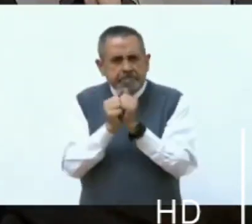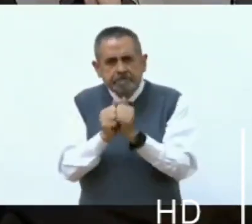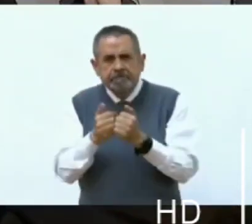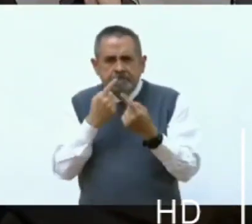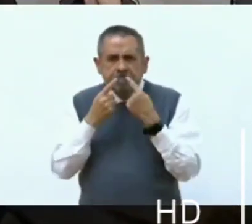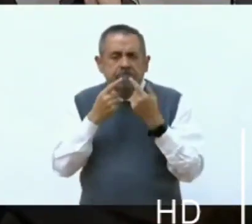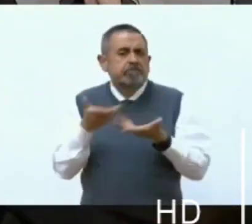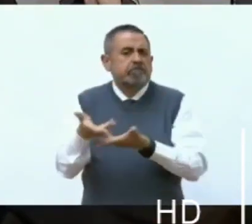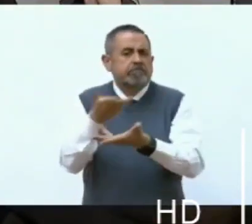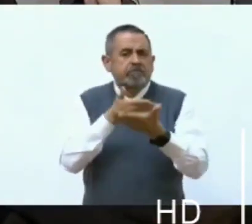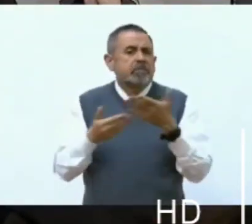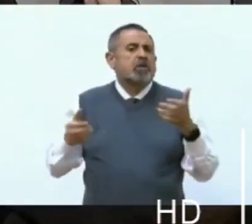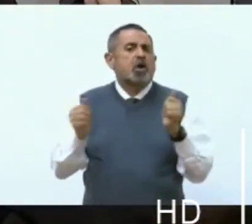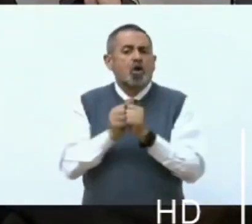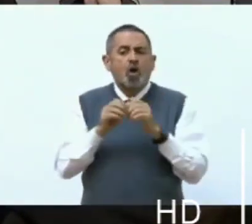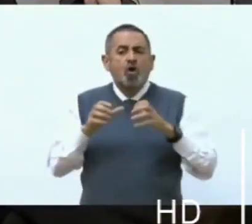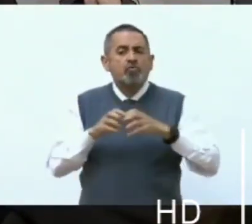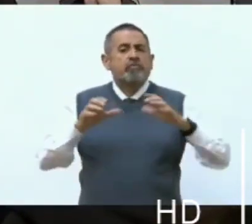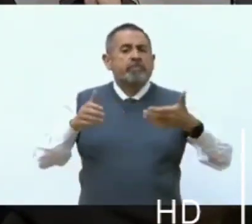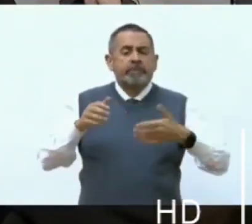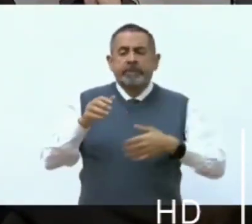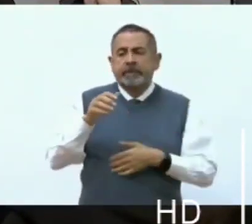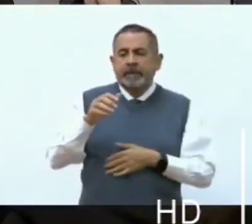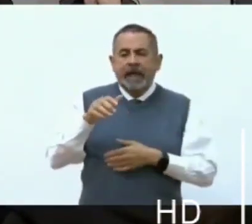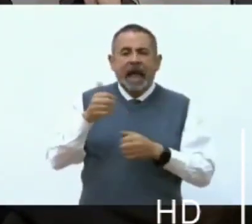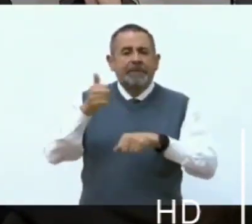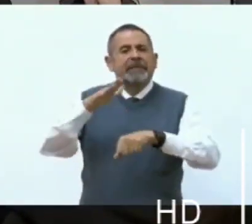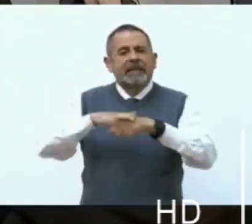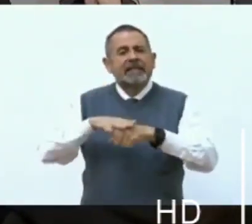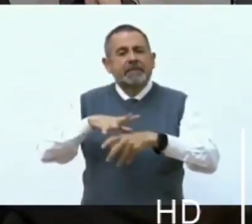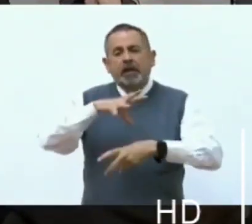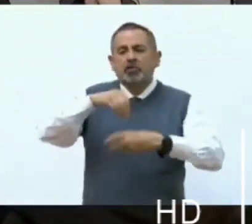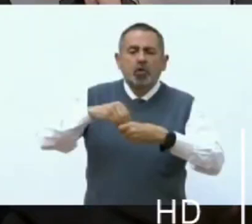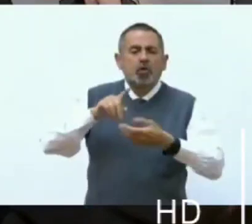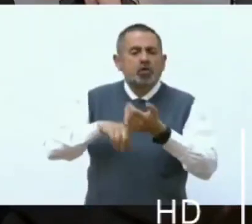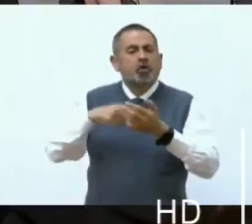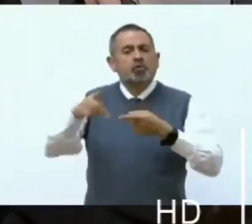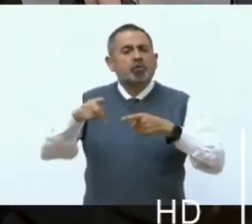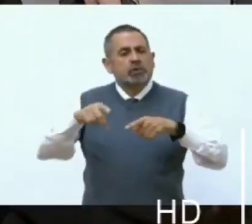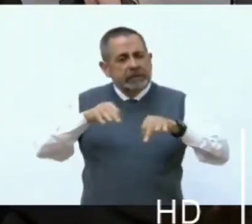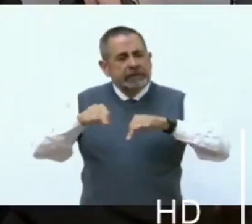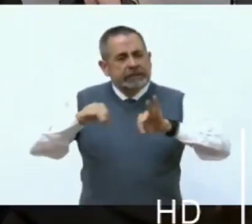las unidades y áreas administrativas durante el desahogo de sus actividades.